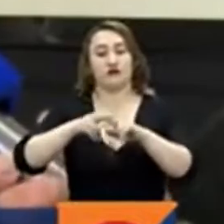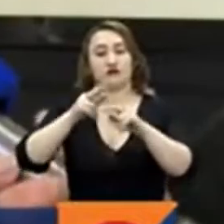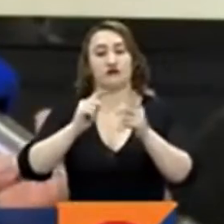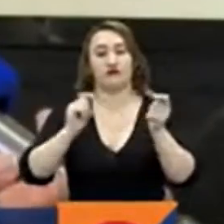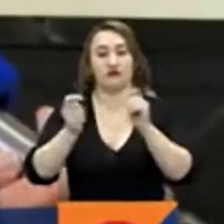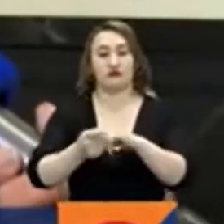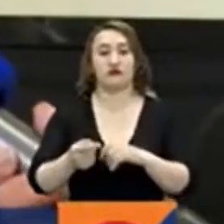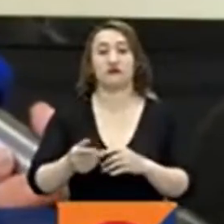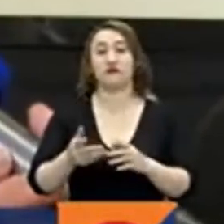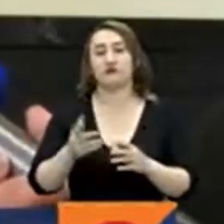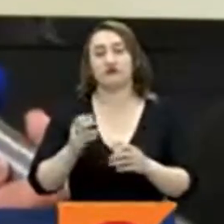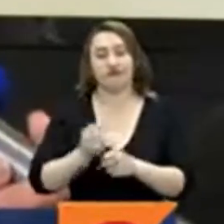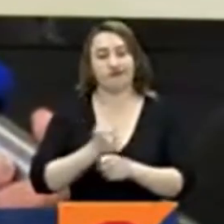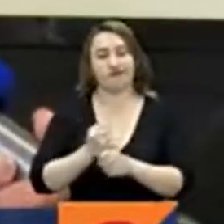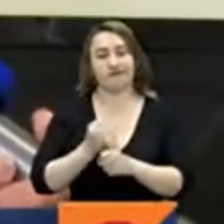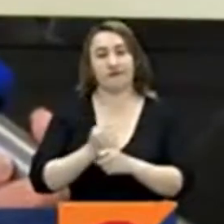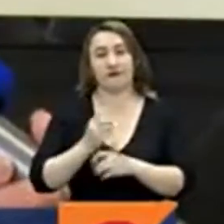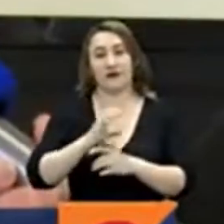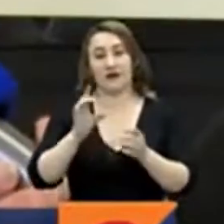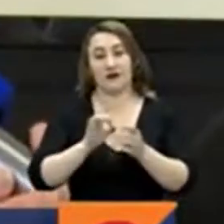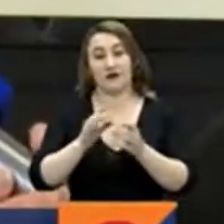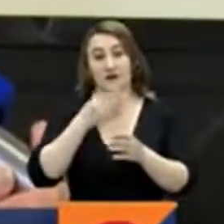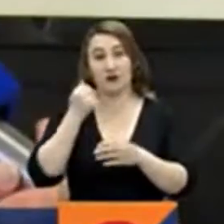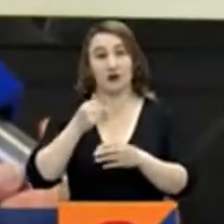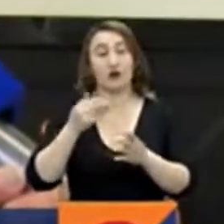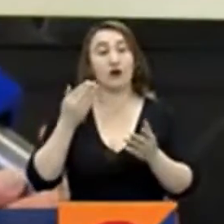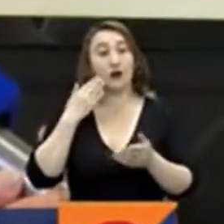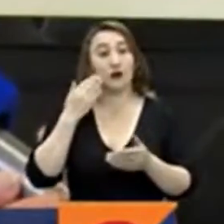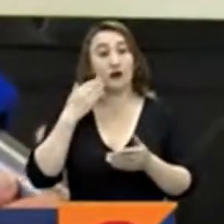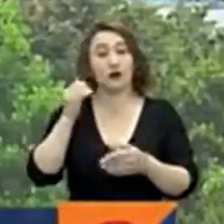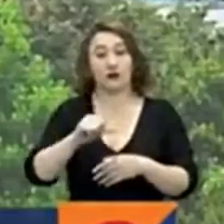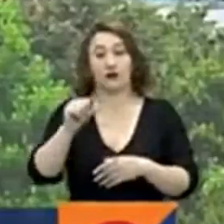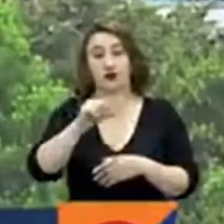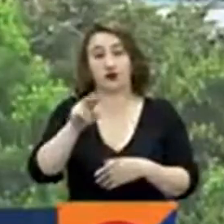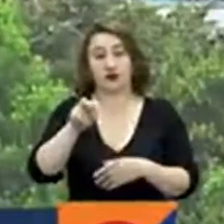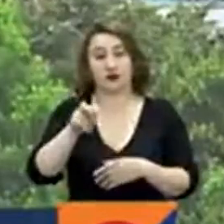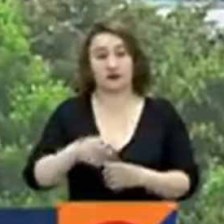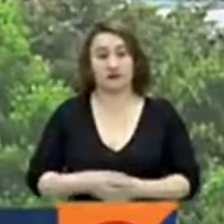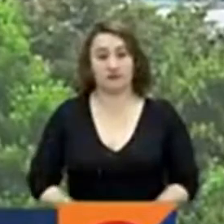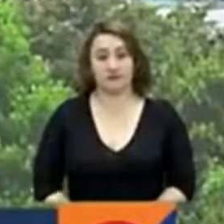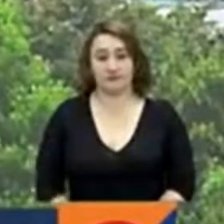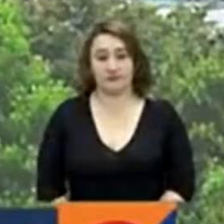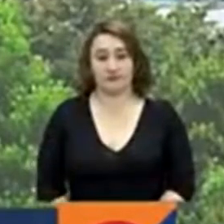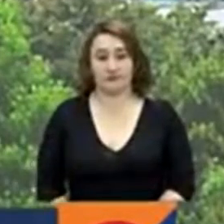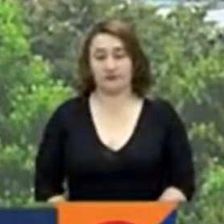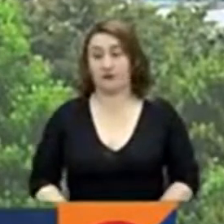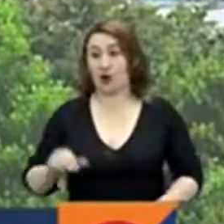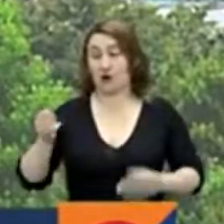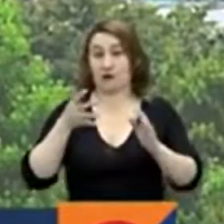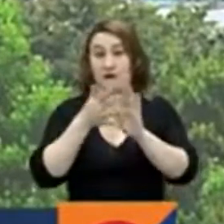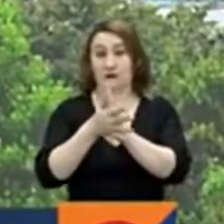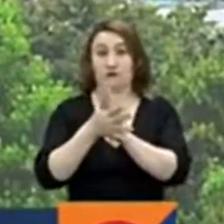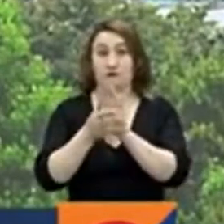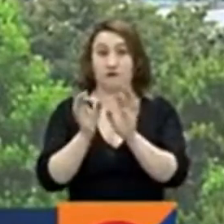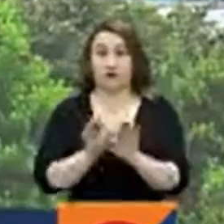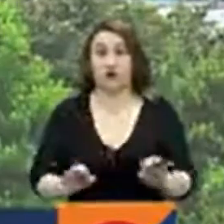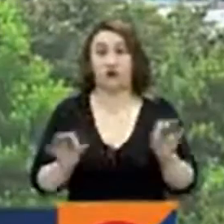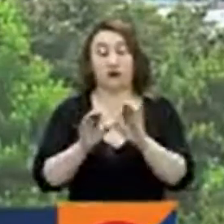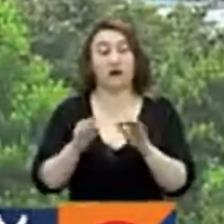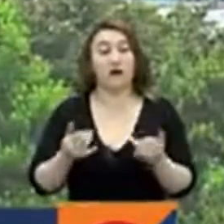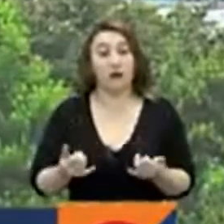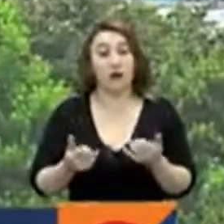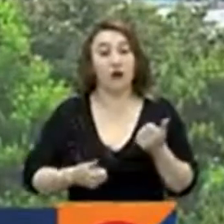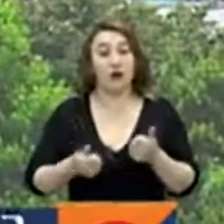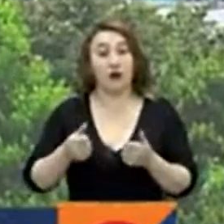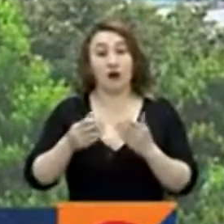sea perfectamente posible hacerlo el 7 de agosto. Otro dato económico importante de hoy es que el dólar